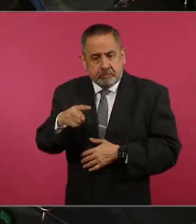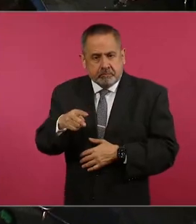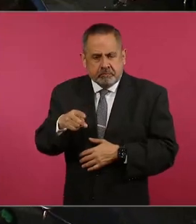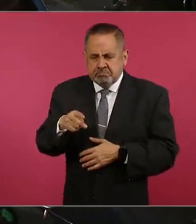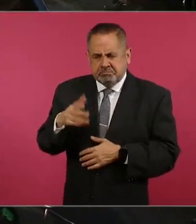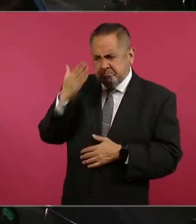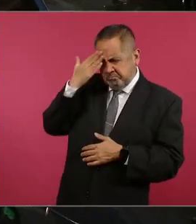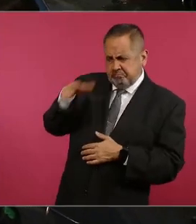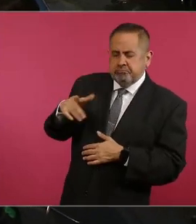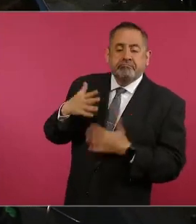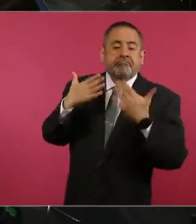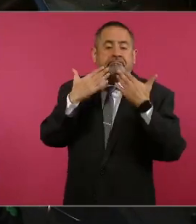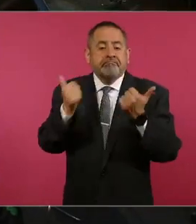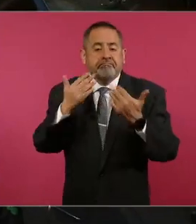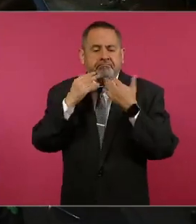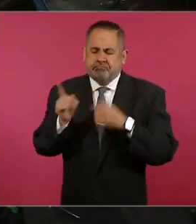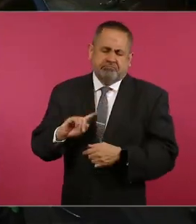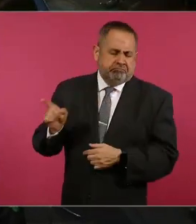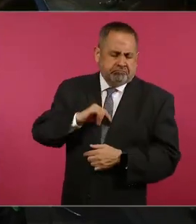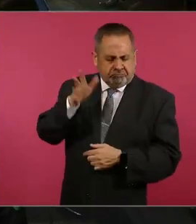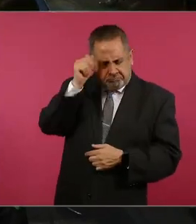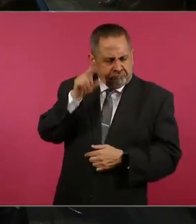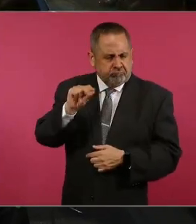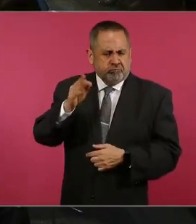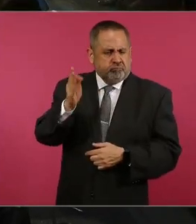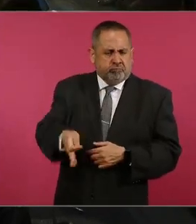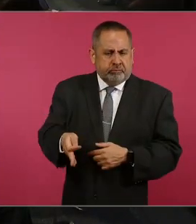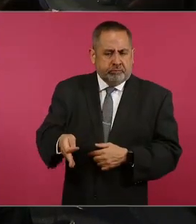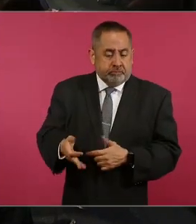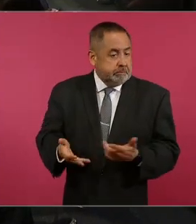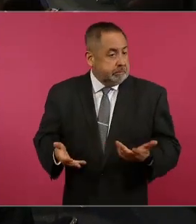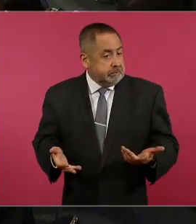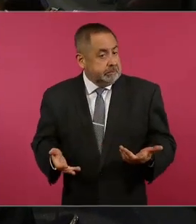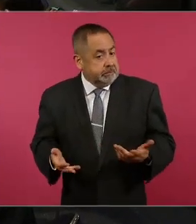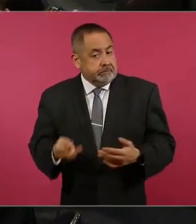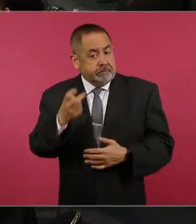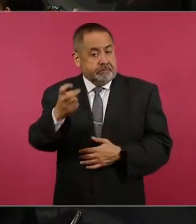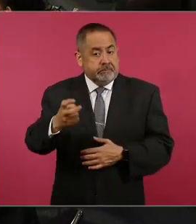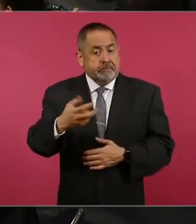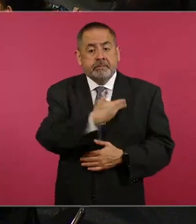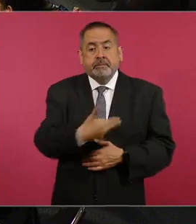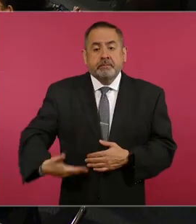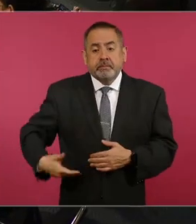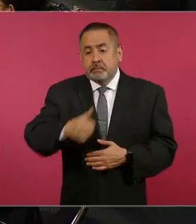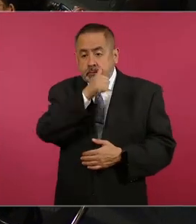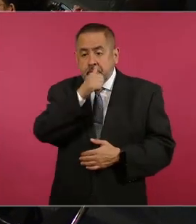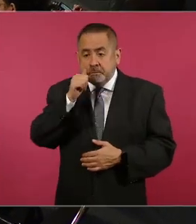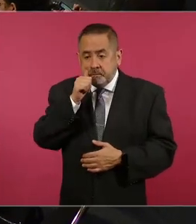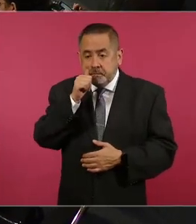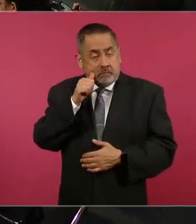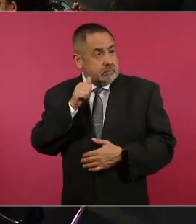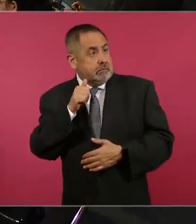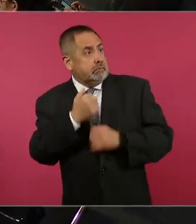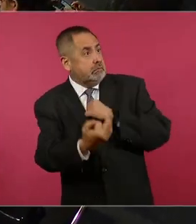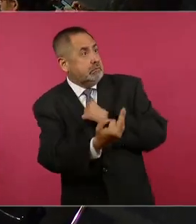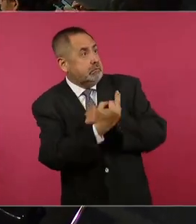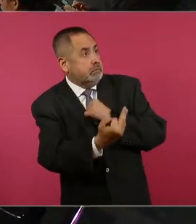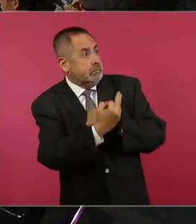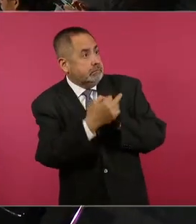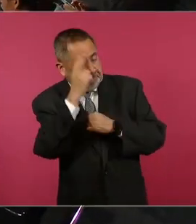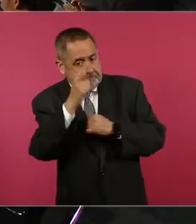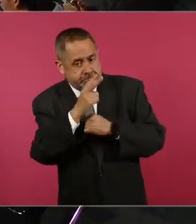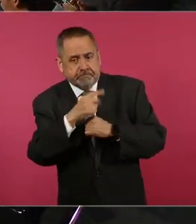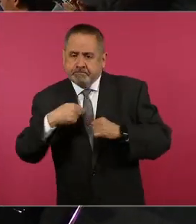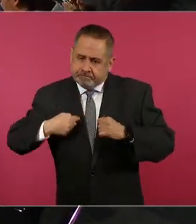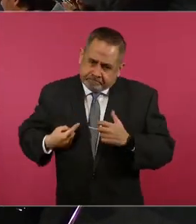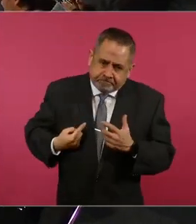Y no es casual que el presidente Juárez haya optado por